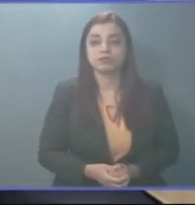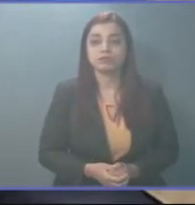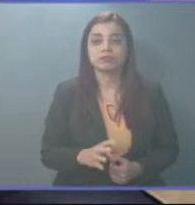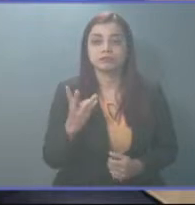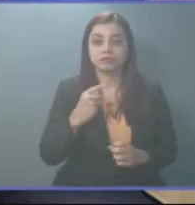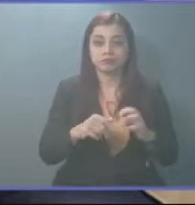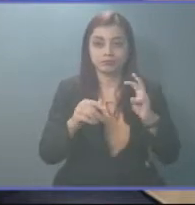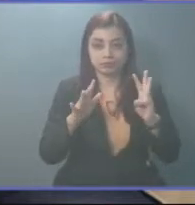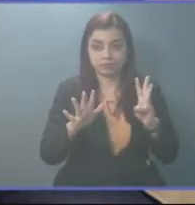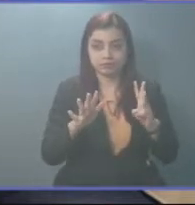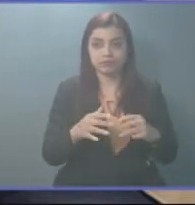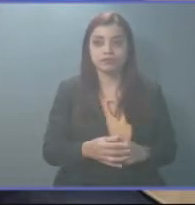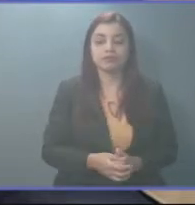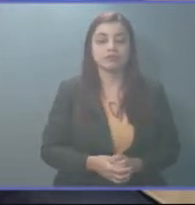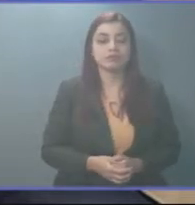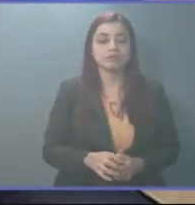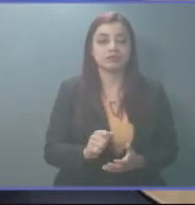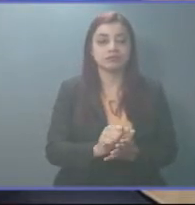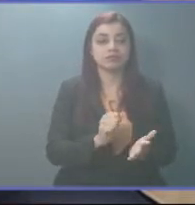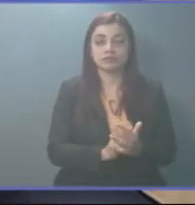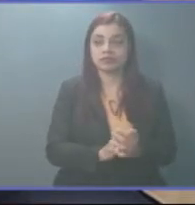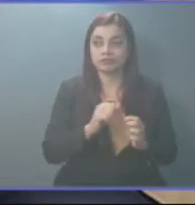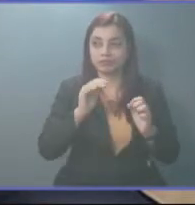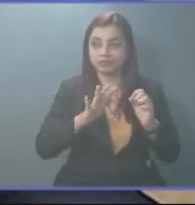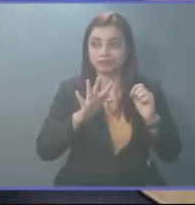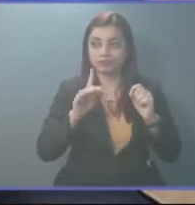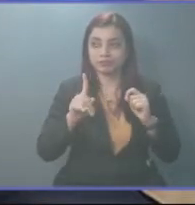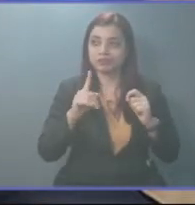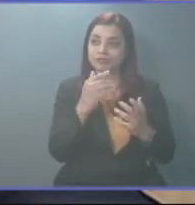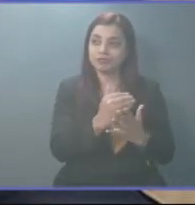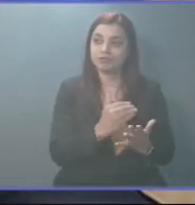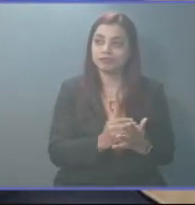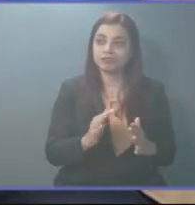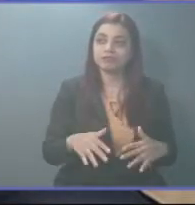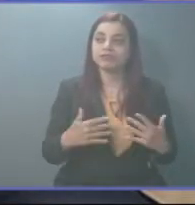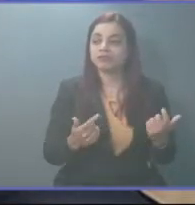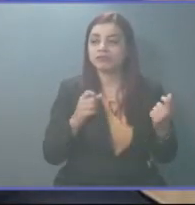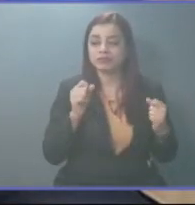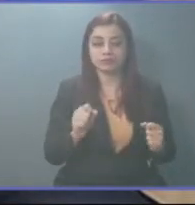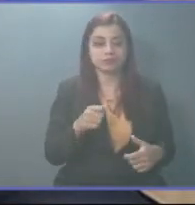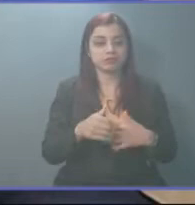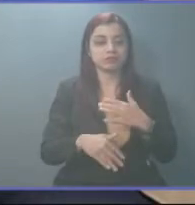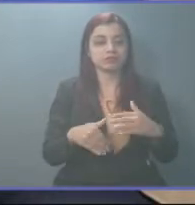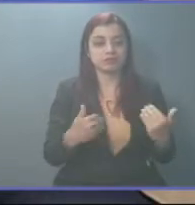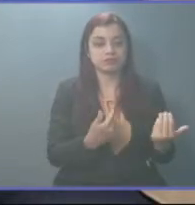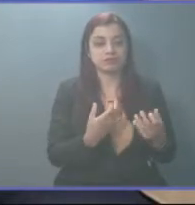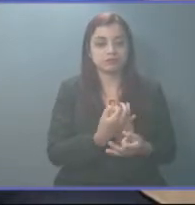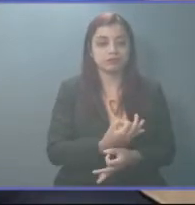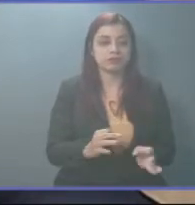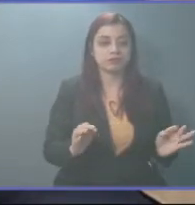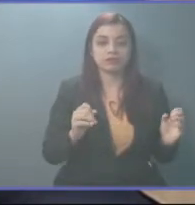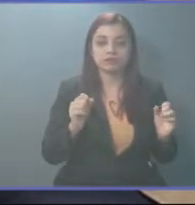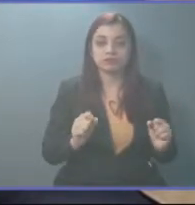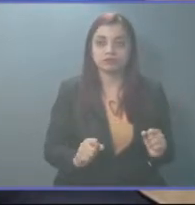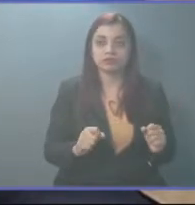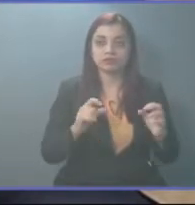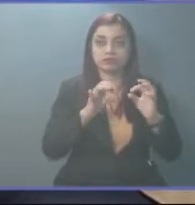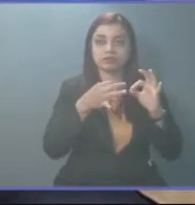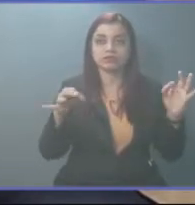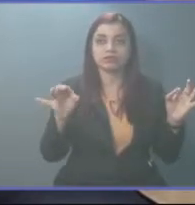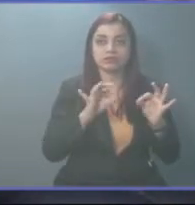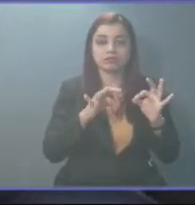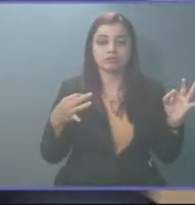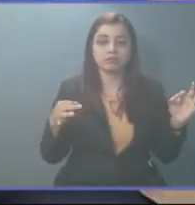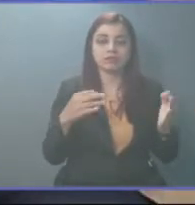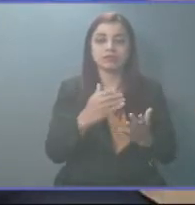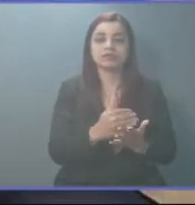8. Artículo 51. En el sentido de no generalizar la gratuidad, quedando la redacción de la siguiente